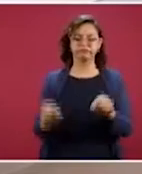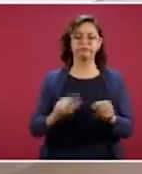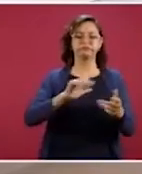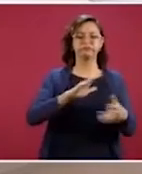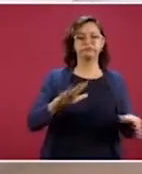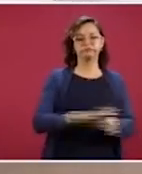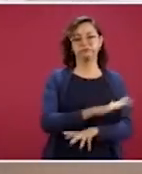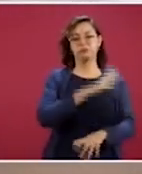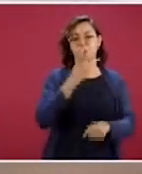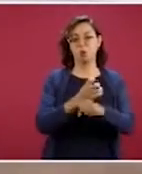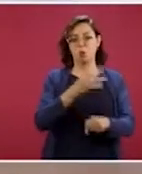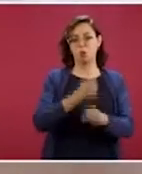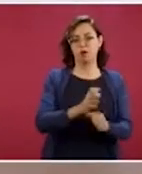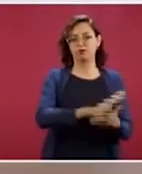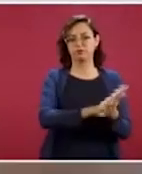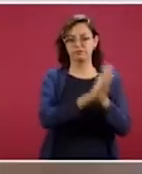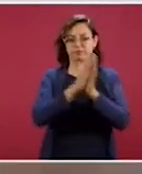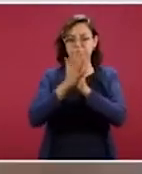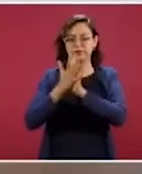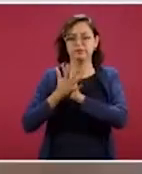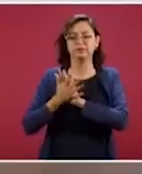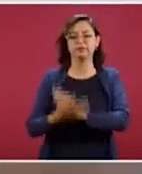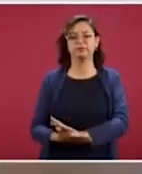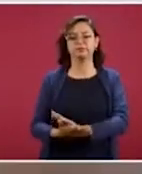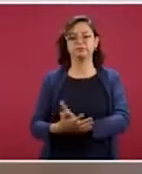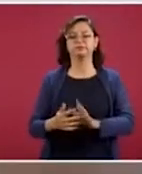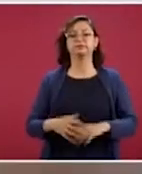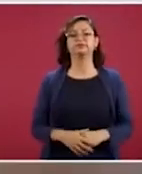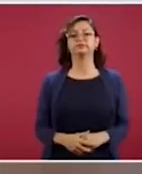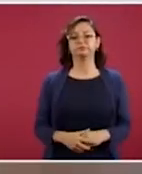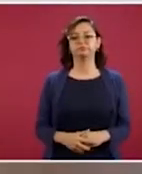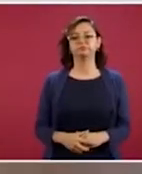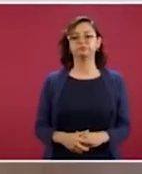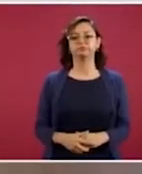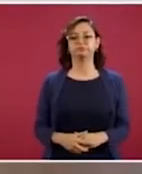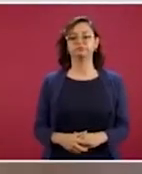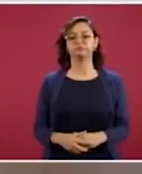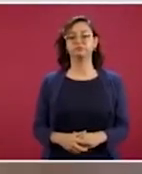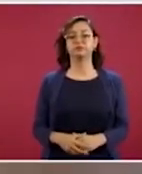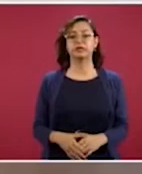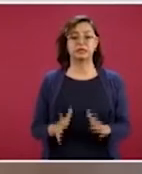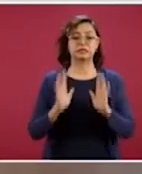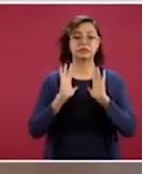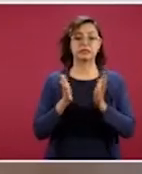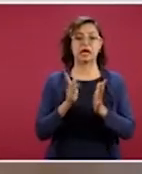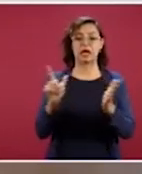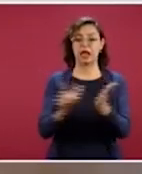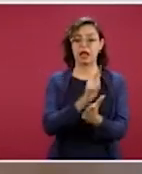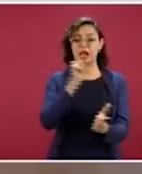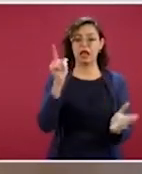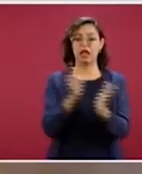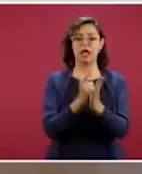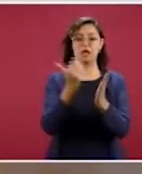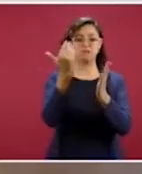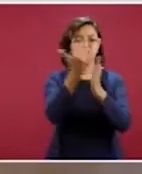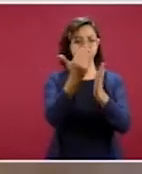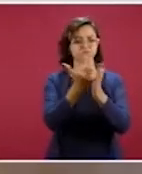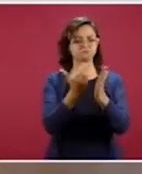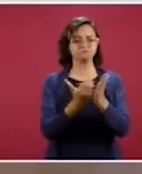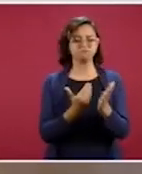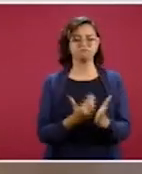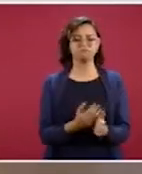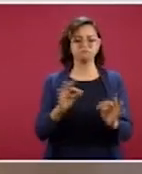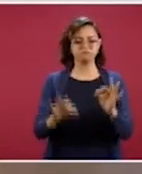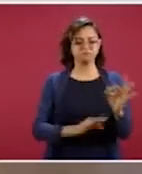pública de nuestro país. Ya hay un marco legal distinto, se